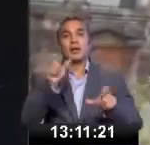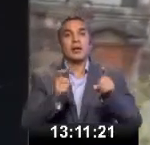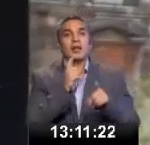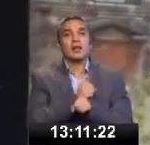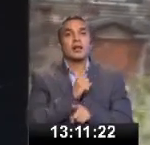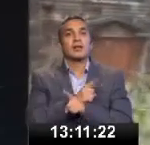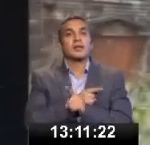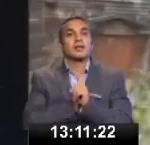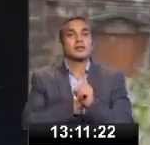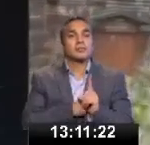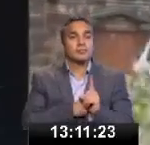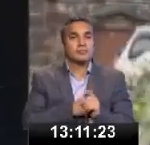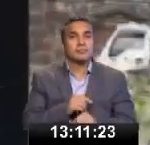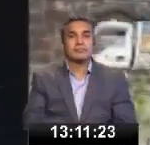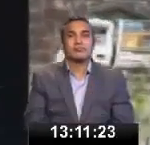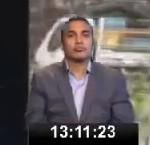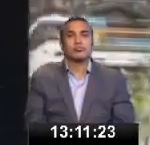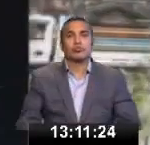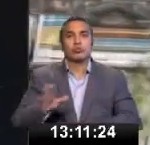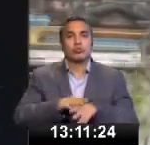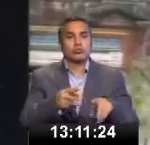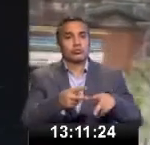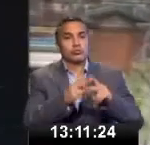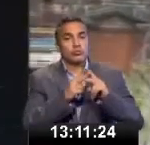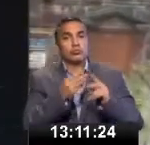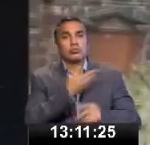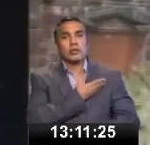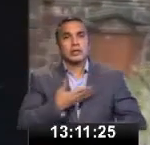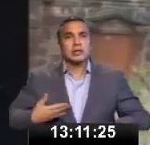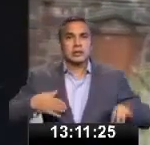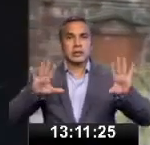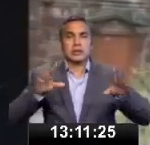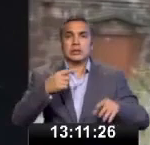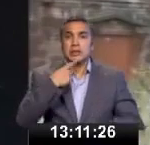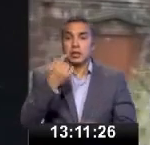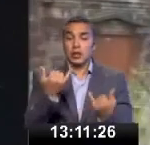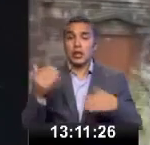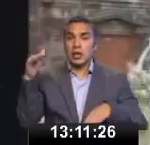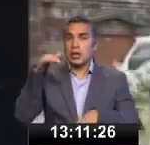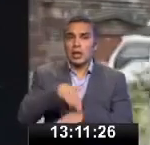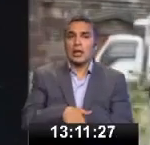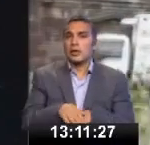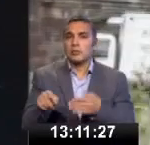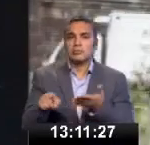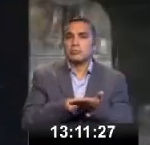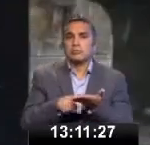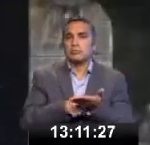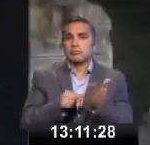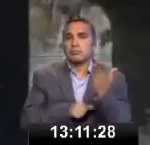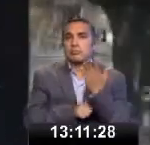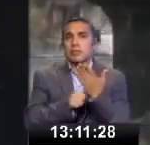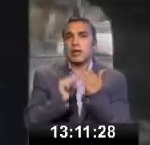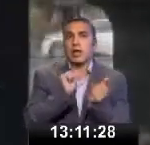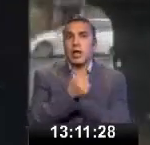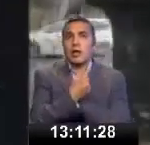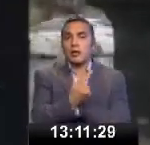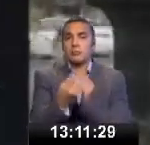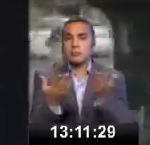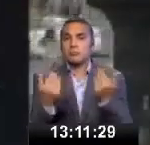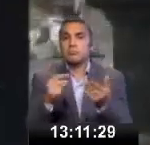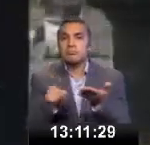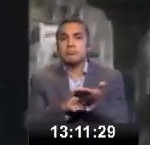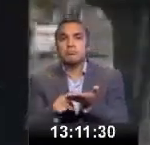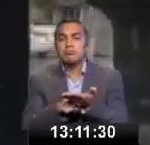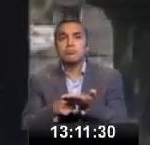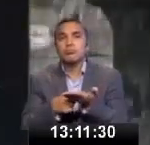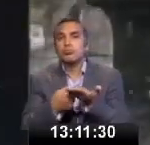discapacidad sobre el crédito el jefe de estado dijo que esta tarde se reunirá con los ministros de cada área para